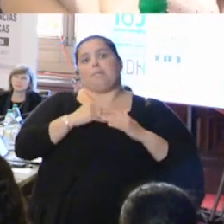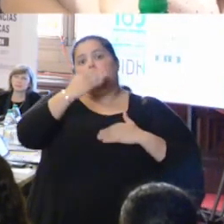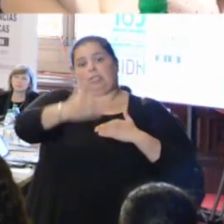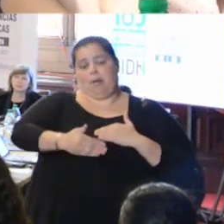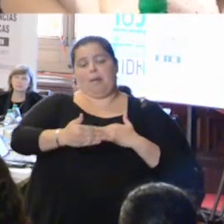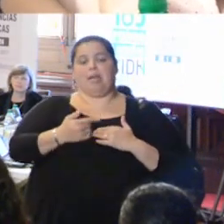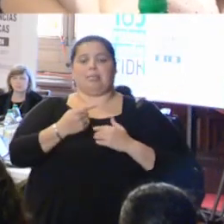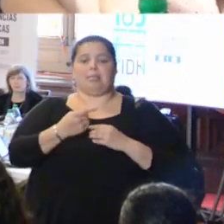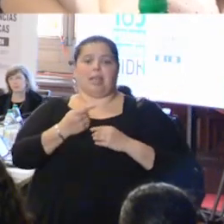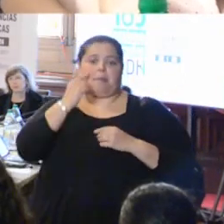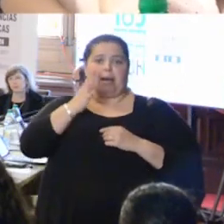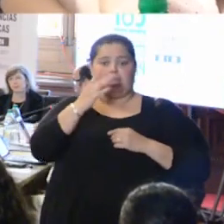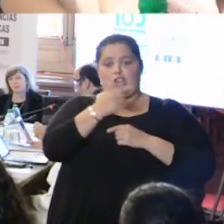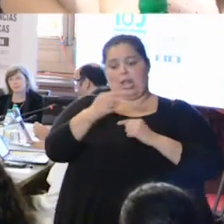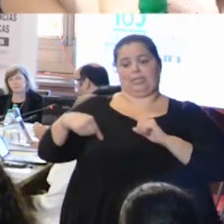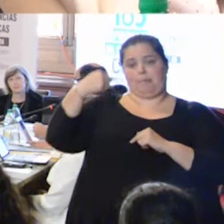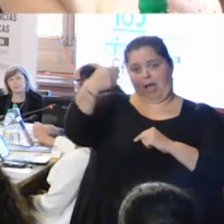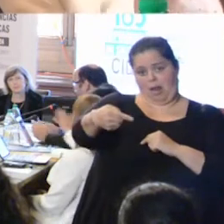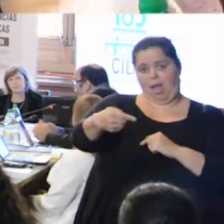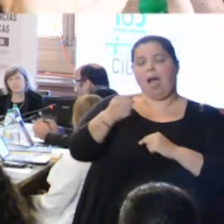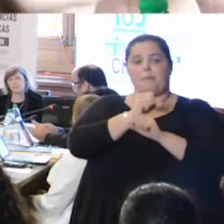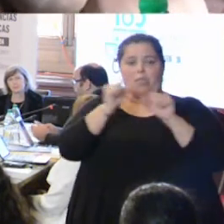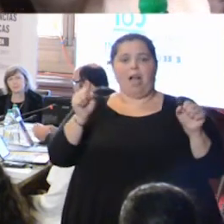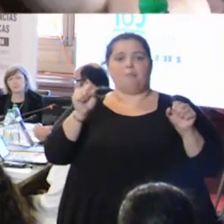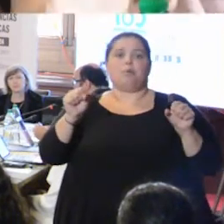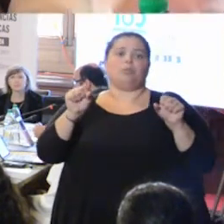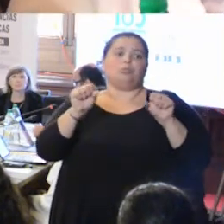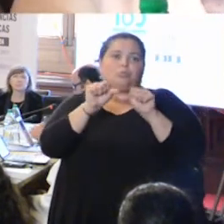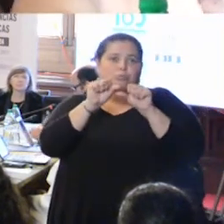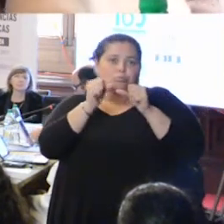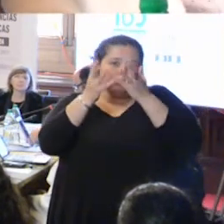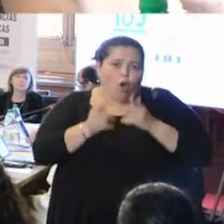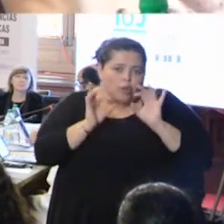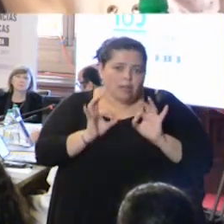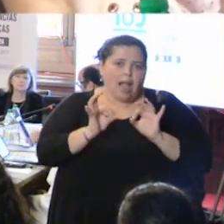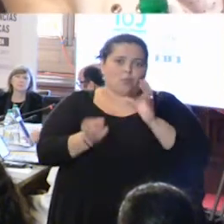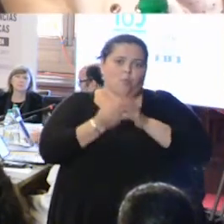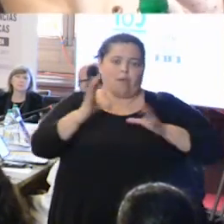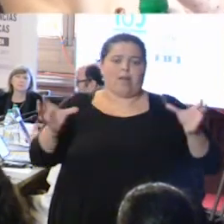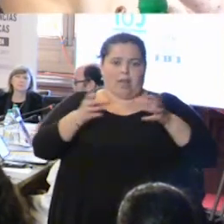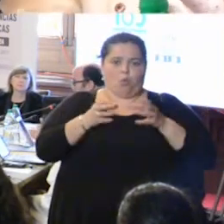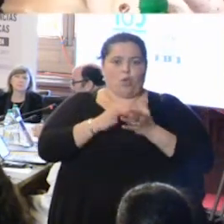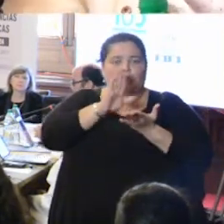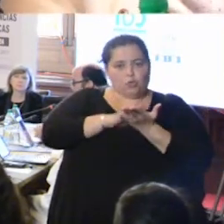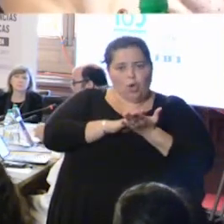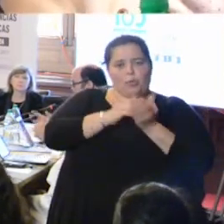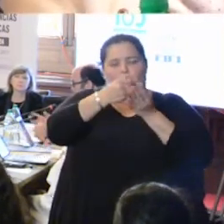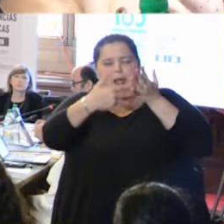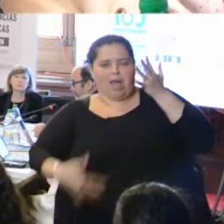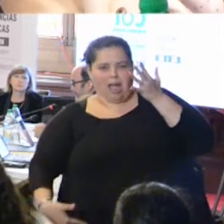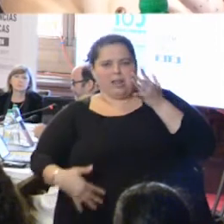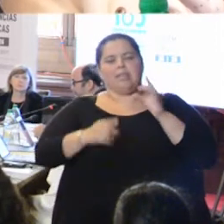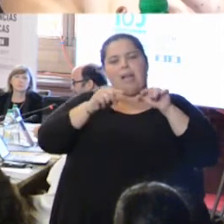semana, podamos fijar y realizar esa nueva reunión de coordinación sobre la larga lista de temas que la comunidad